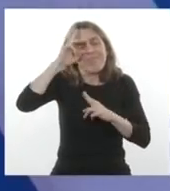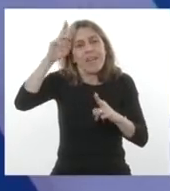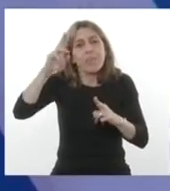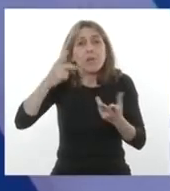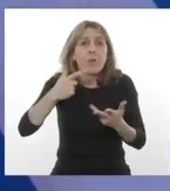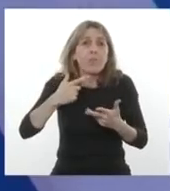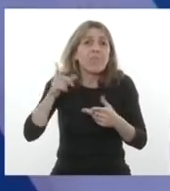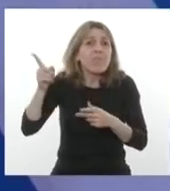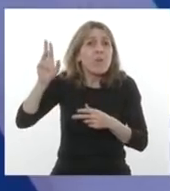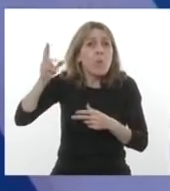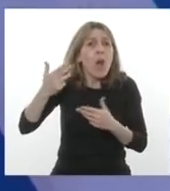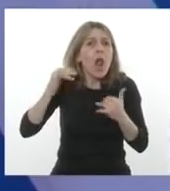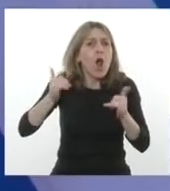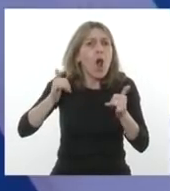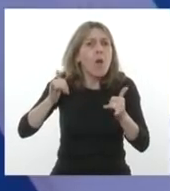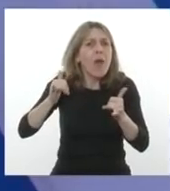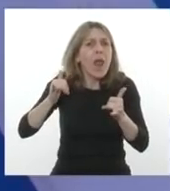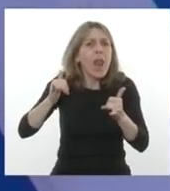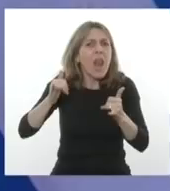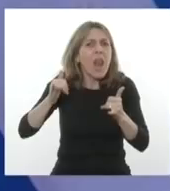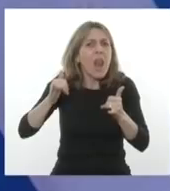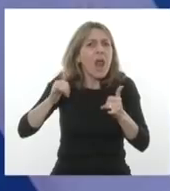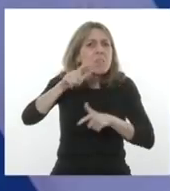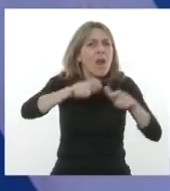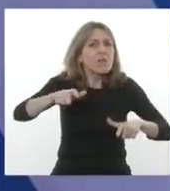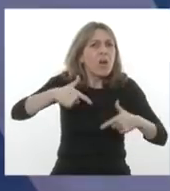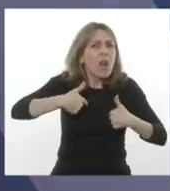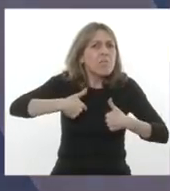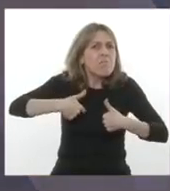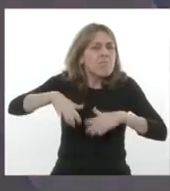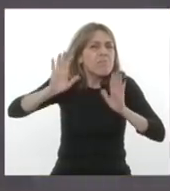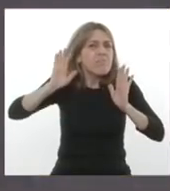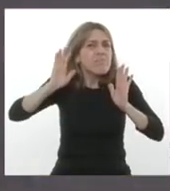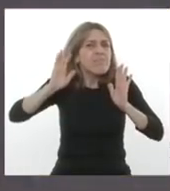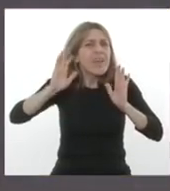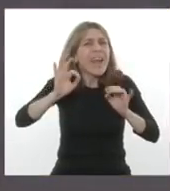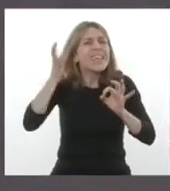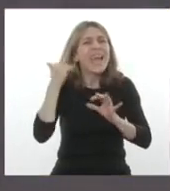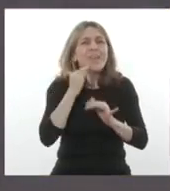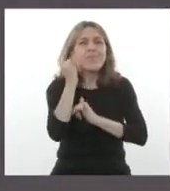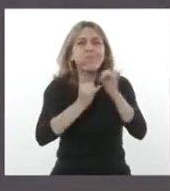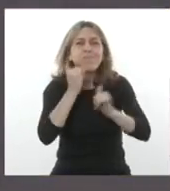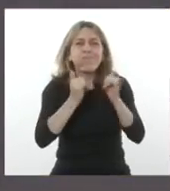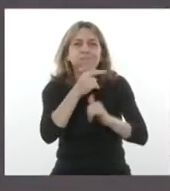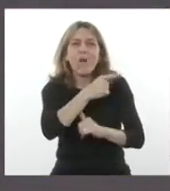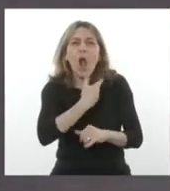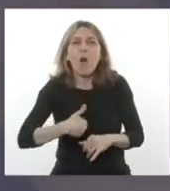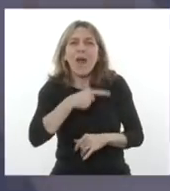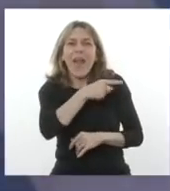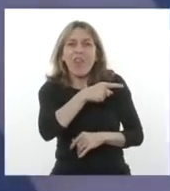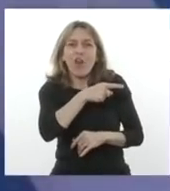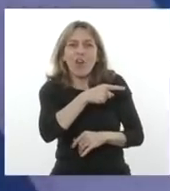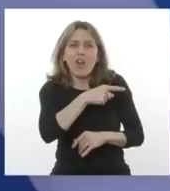pobre. Murió casi olvidado, como recién comentaba el gobernador